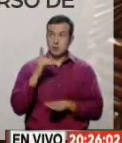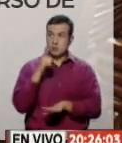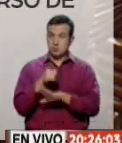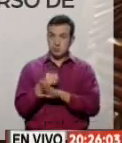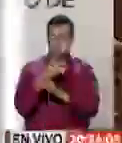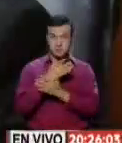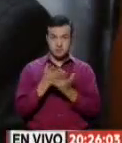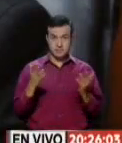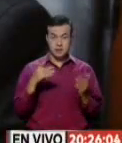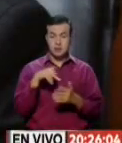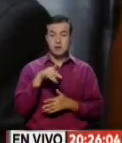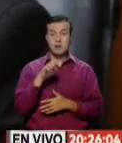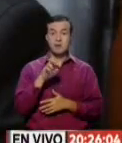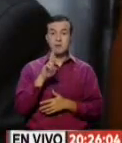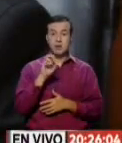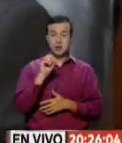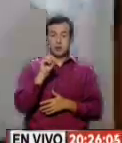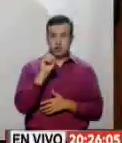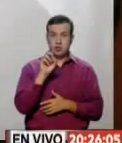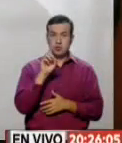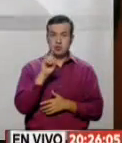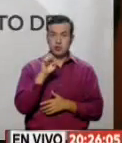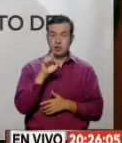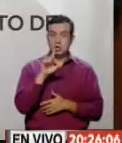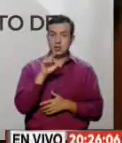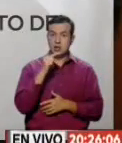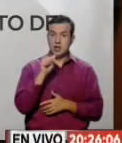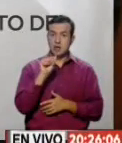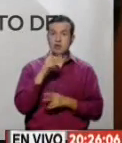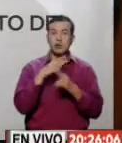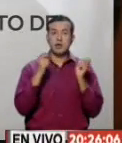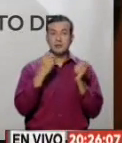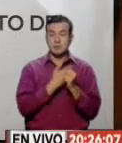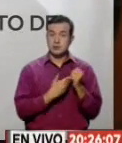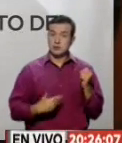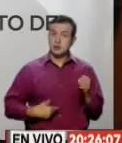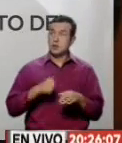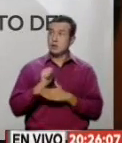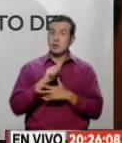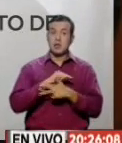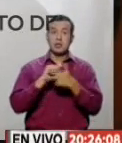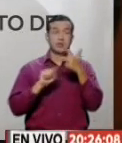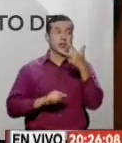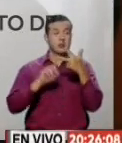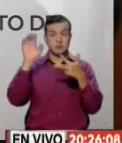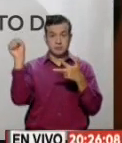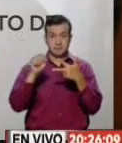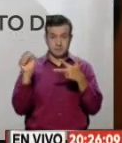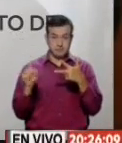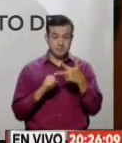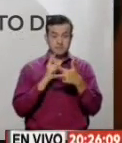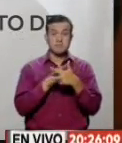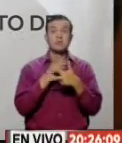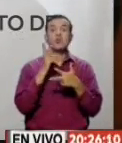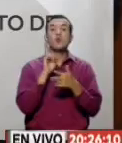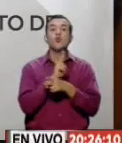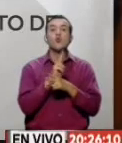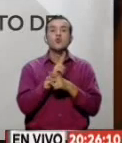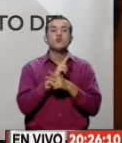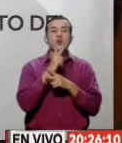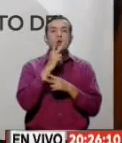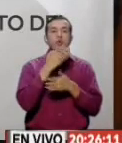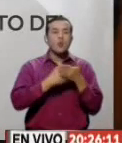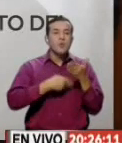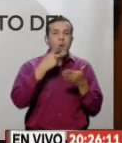interpuesto. Pedro Delgado, expresidente del Banco Central del Ecuador, tiene 3 expedientes de extradición por uso doloso de documento